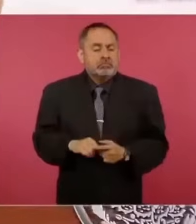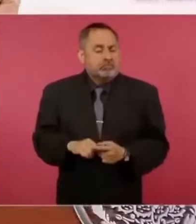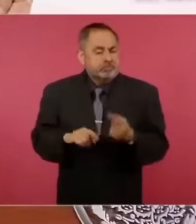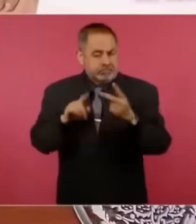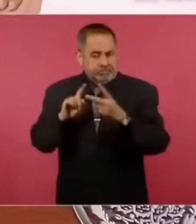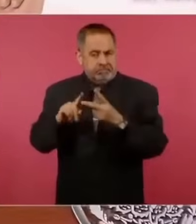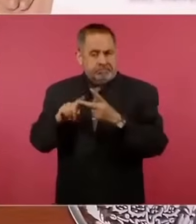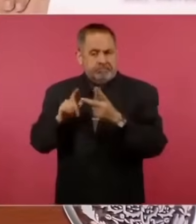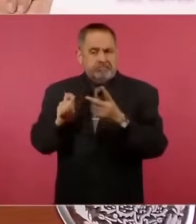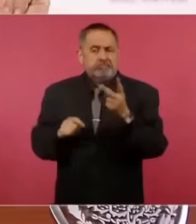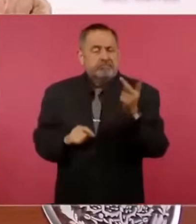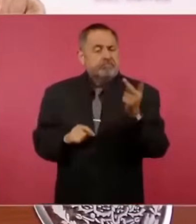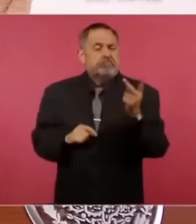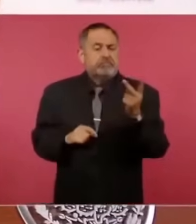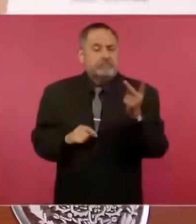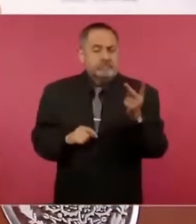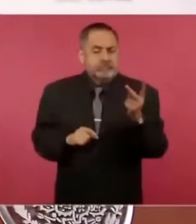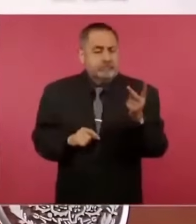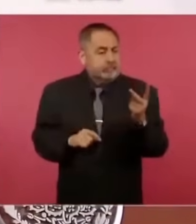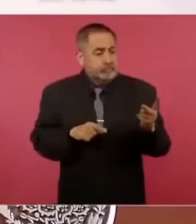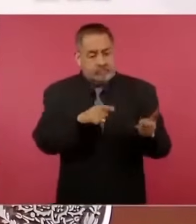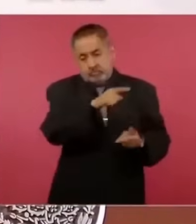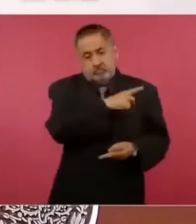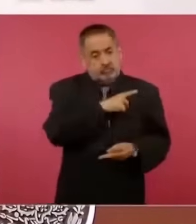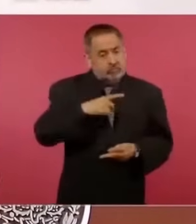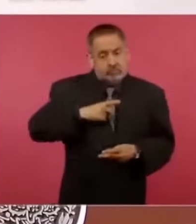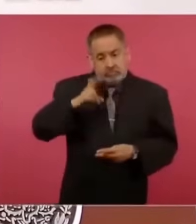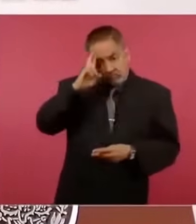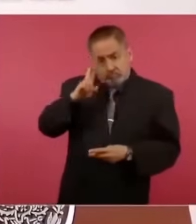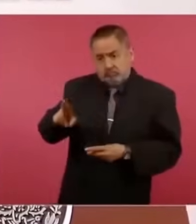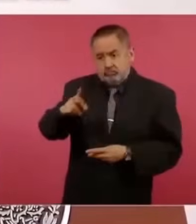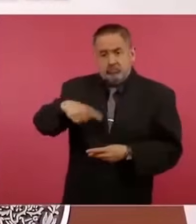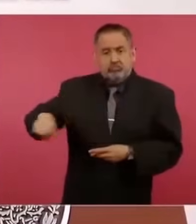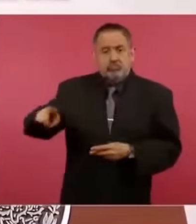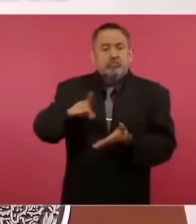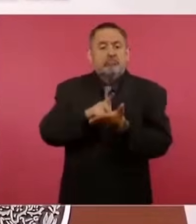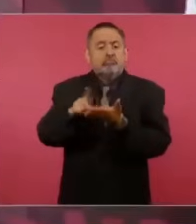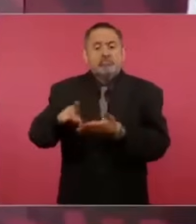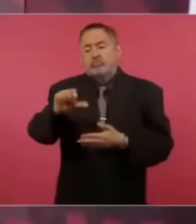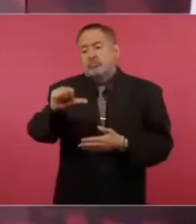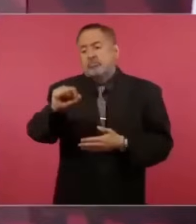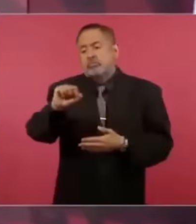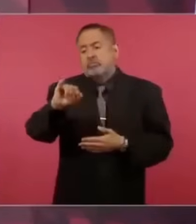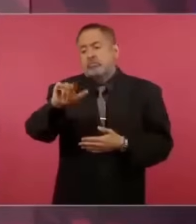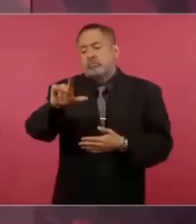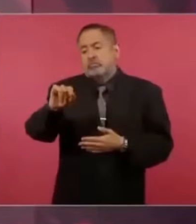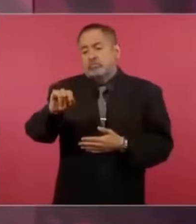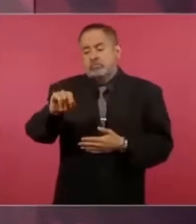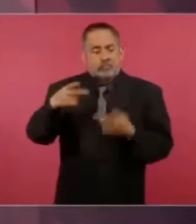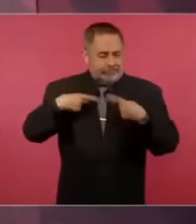Segundo, que respeten el derecho de asilo.